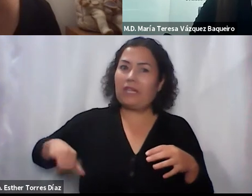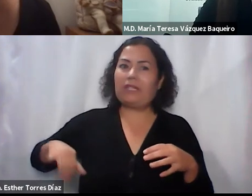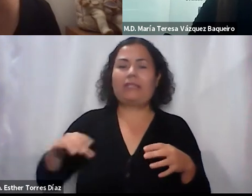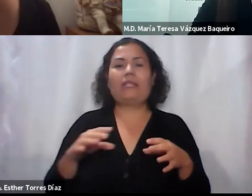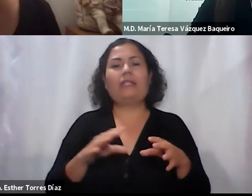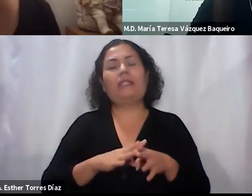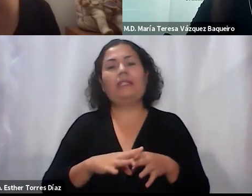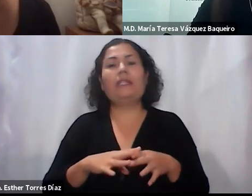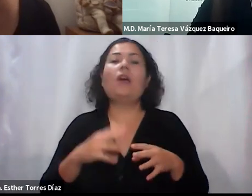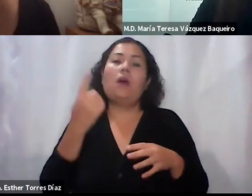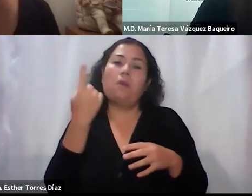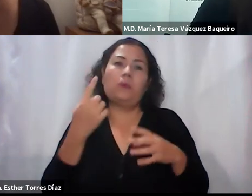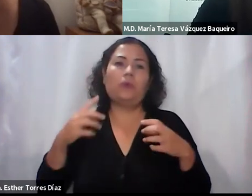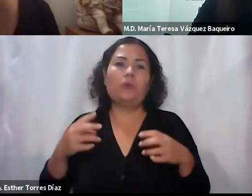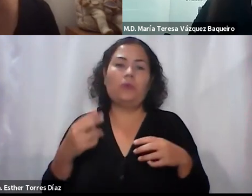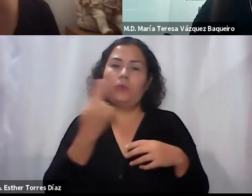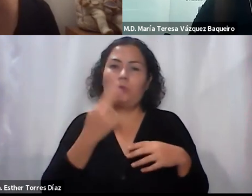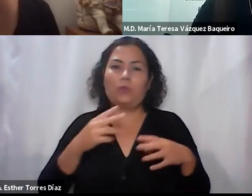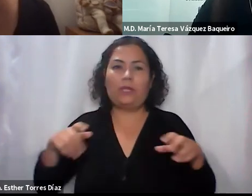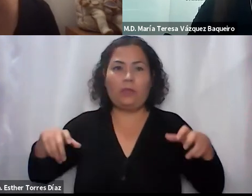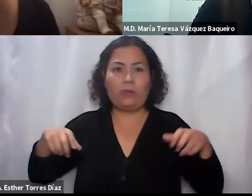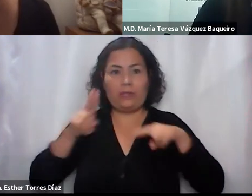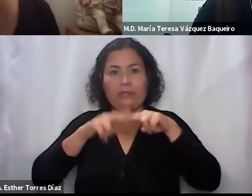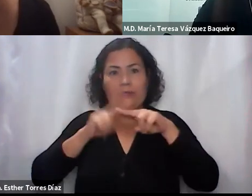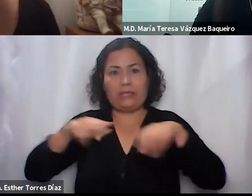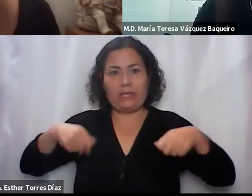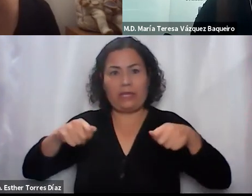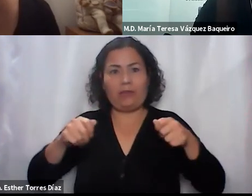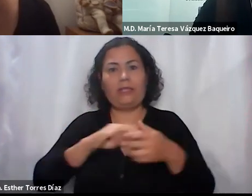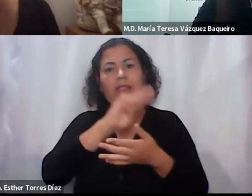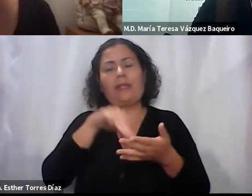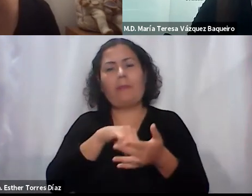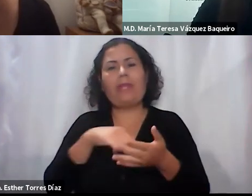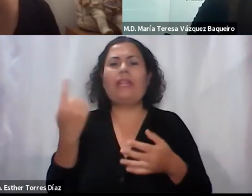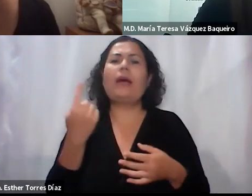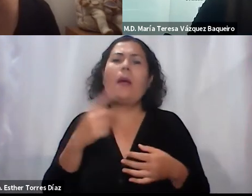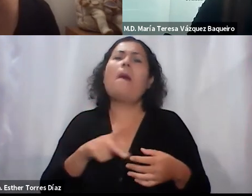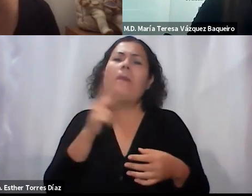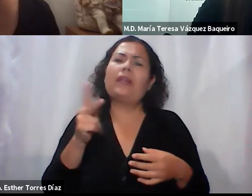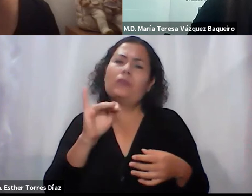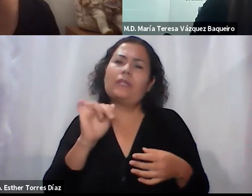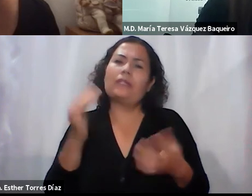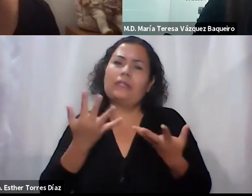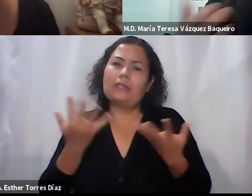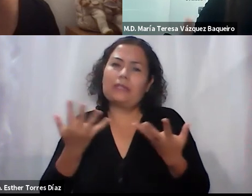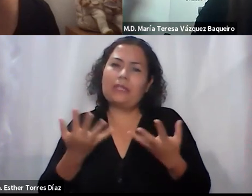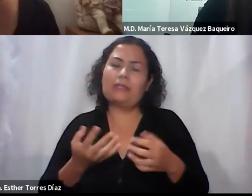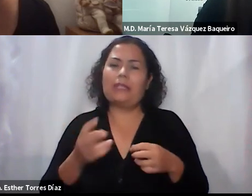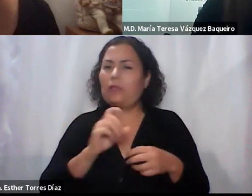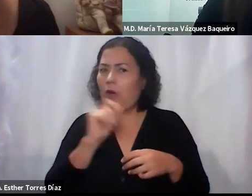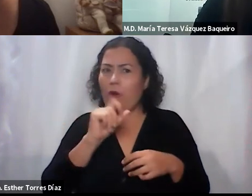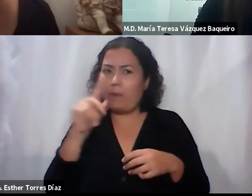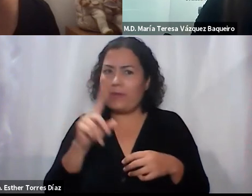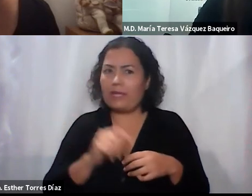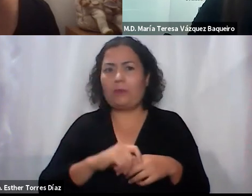hay si hay estas situaciones en Mérida, bueno, en el interior del estado, también está así en los ayuntamientos, por eso decíamos la